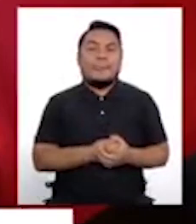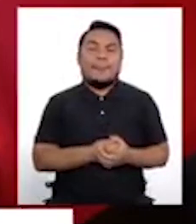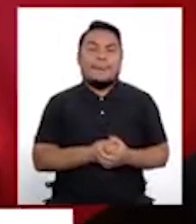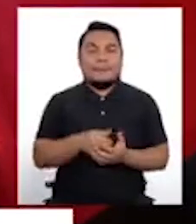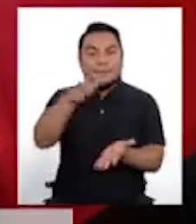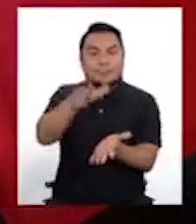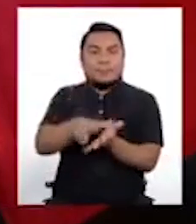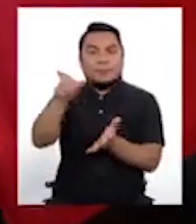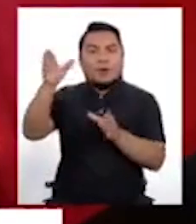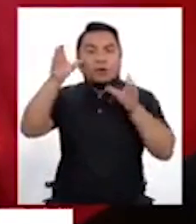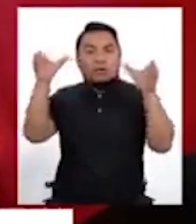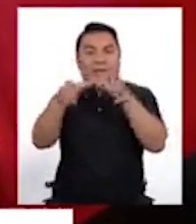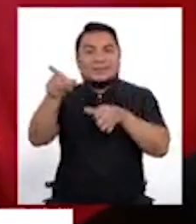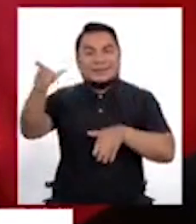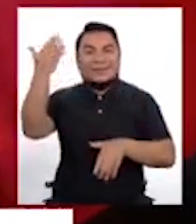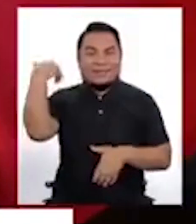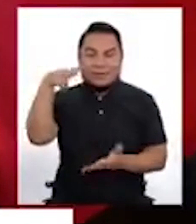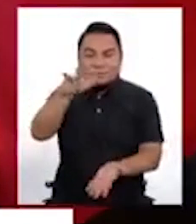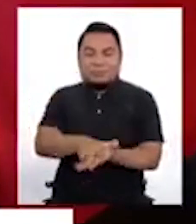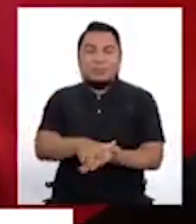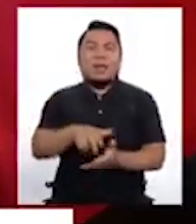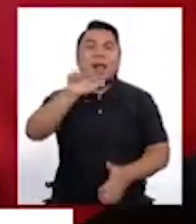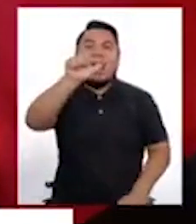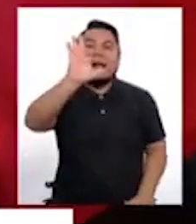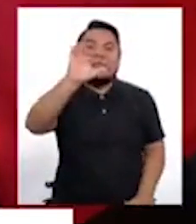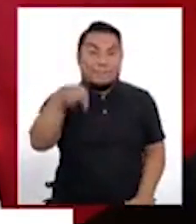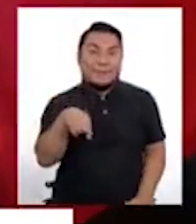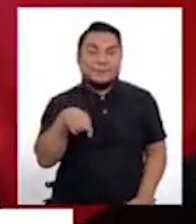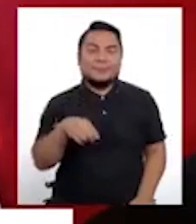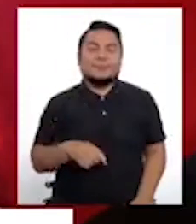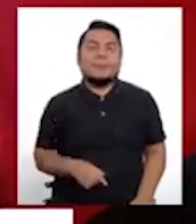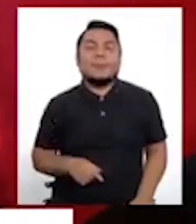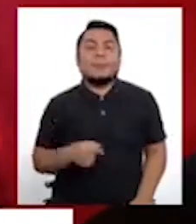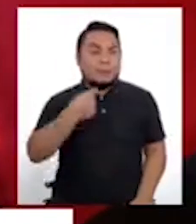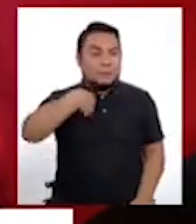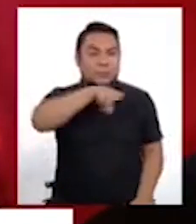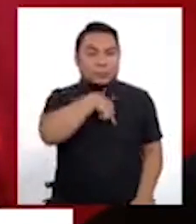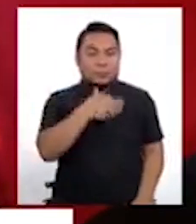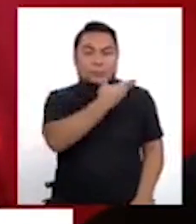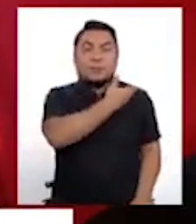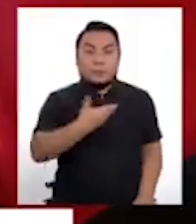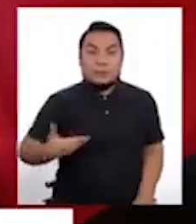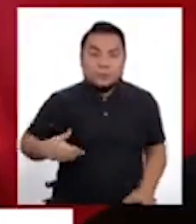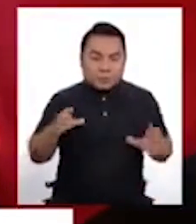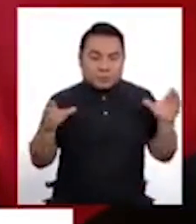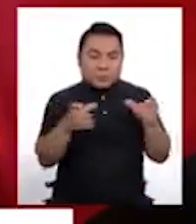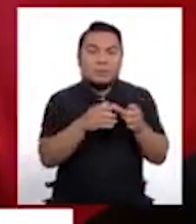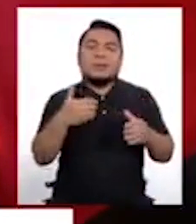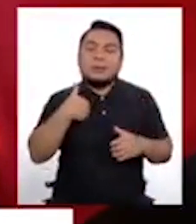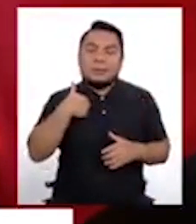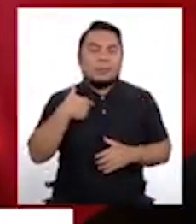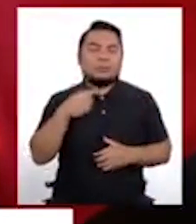aprobó el Congreso de la República. Nosotros, como Ejecutivo, tenemos una posición